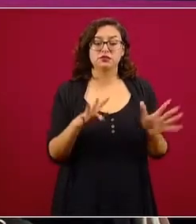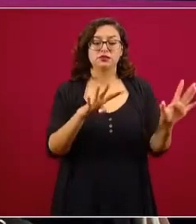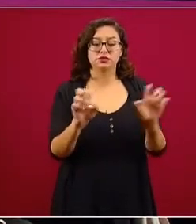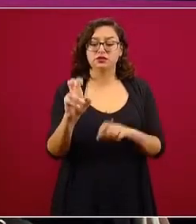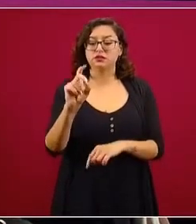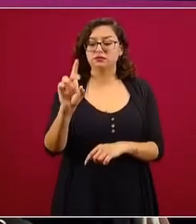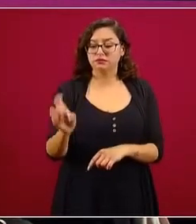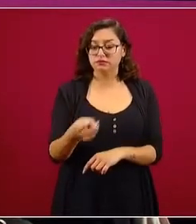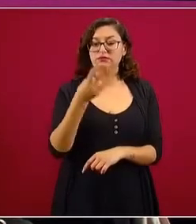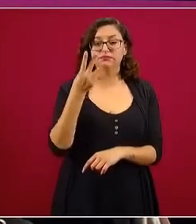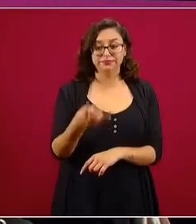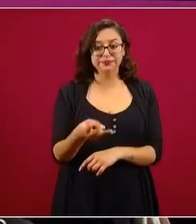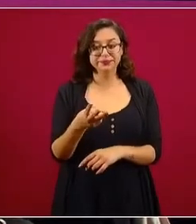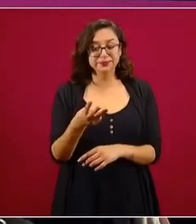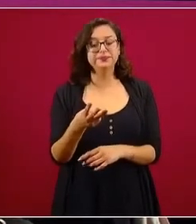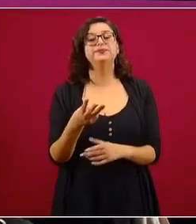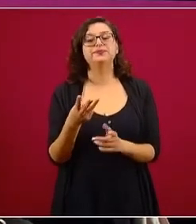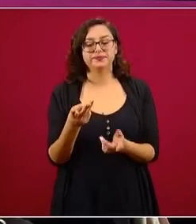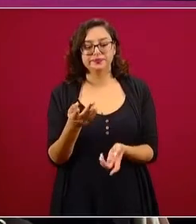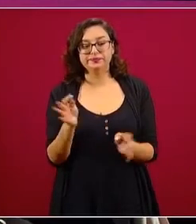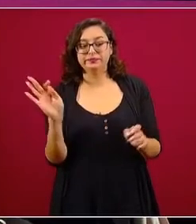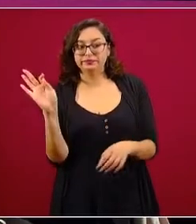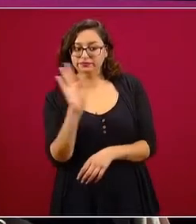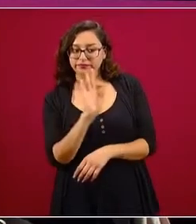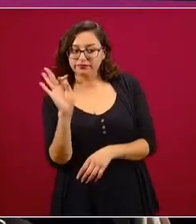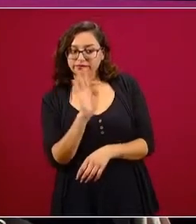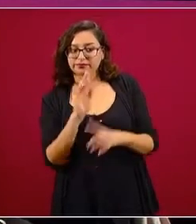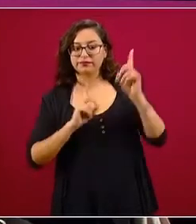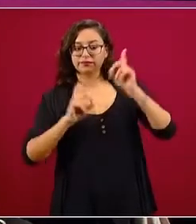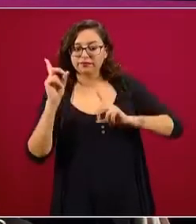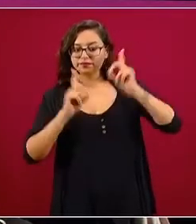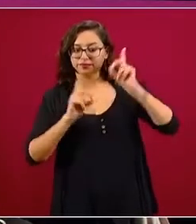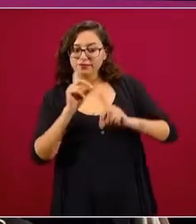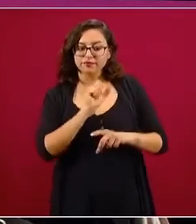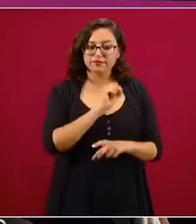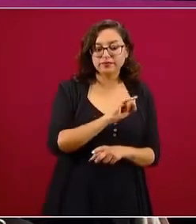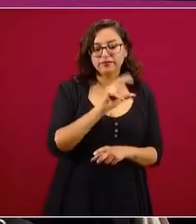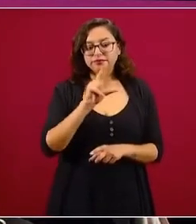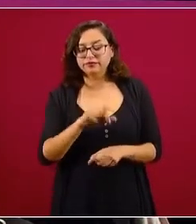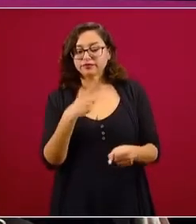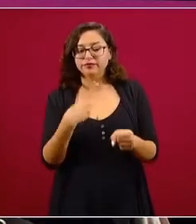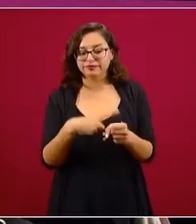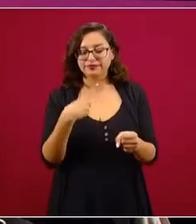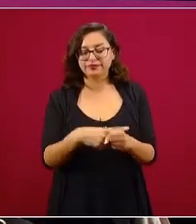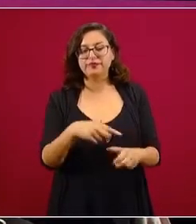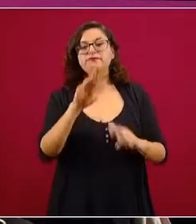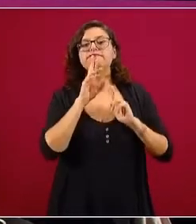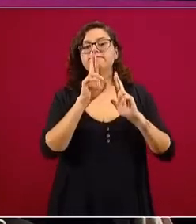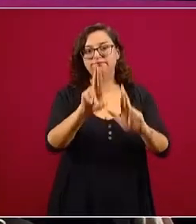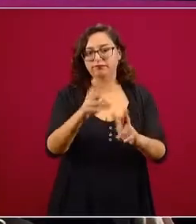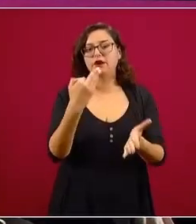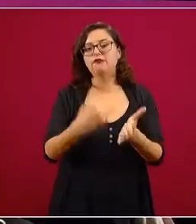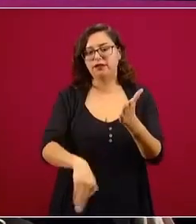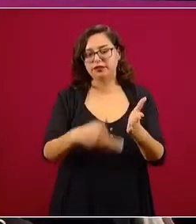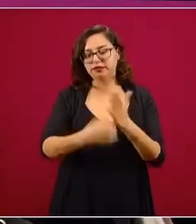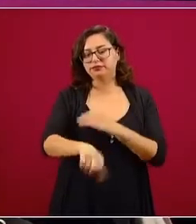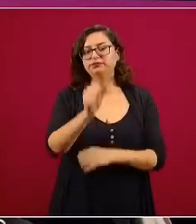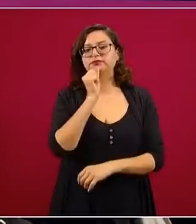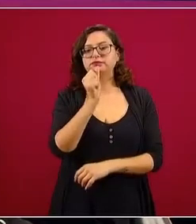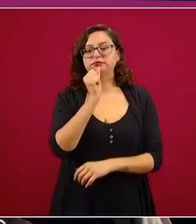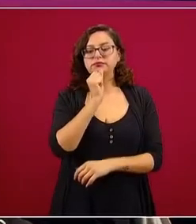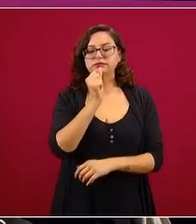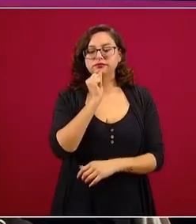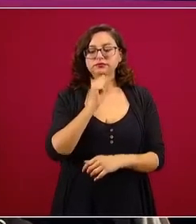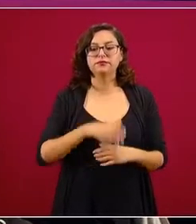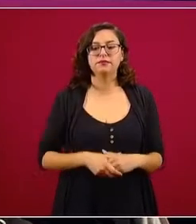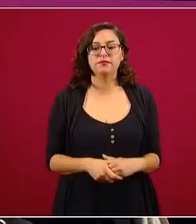10.933 estaban todavía en calidad de aún sospechosos, es decir, estábamos esperando que sea emitido ese resultado de laboratorio. Y